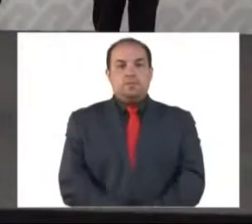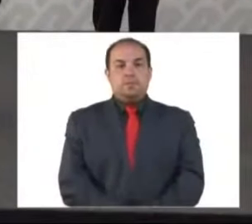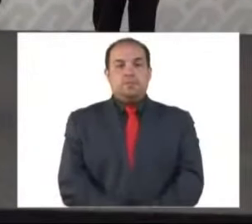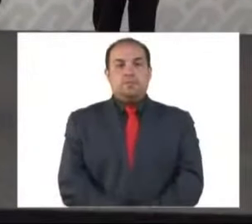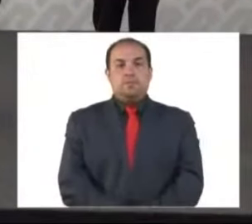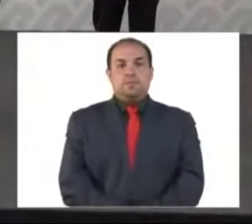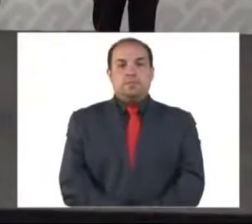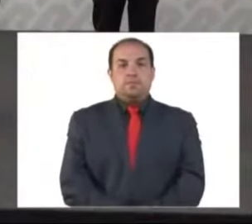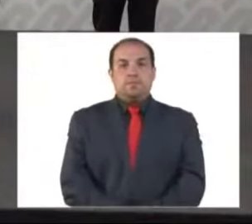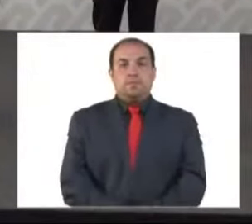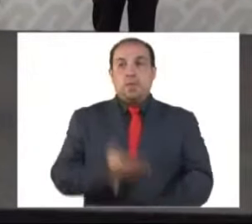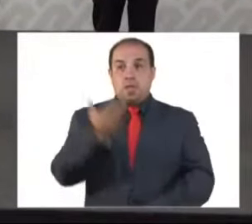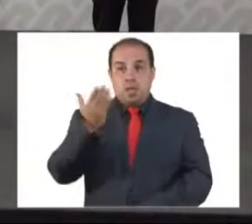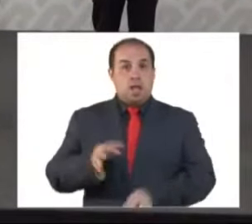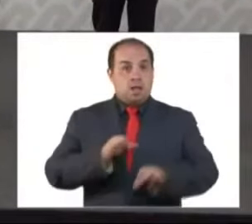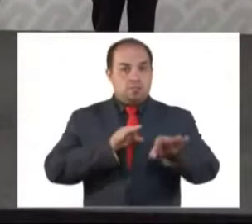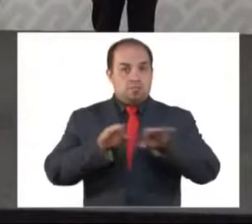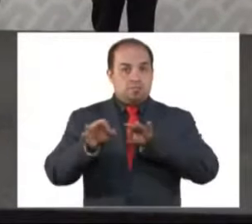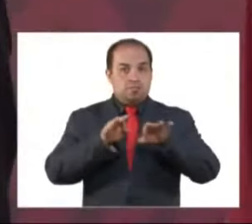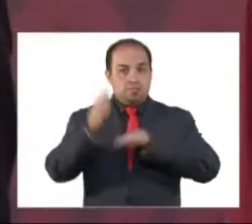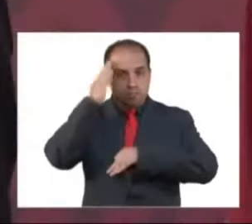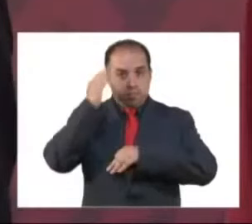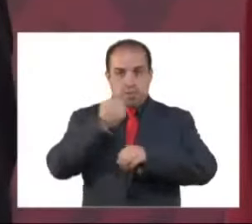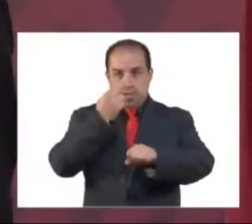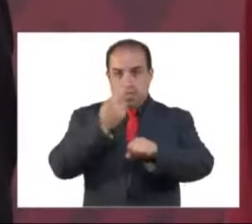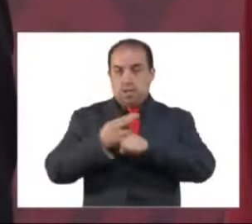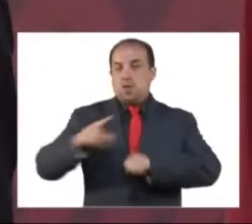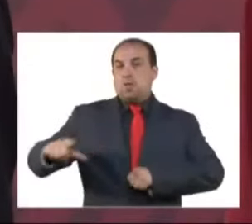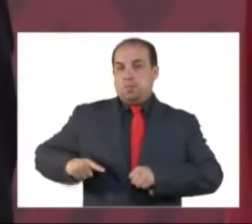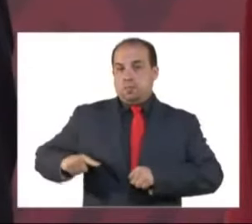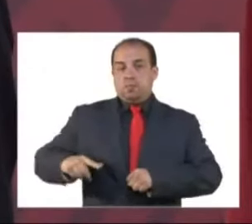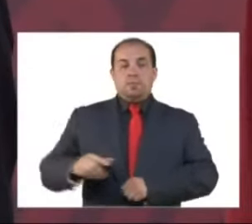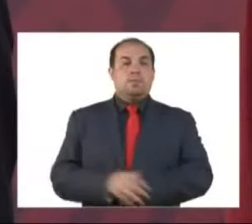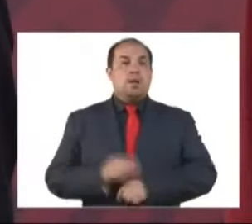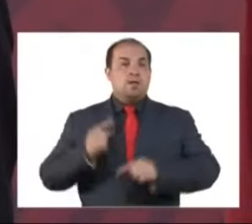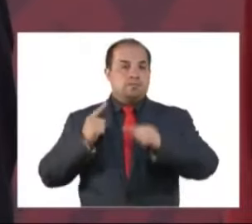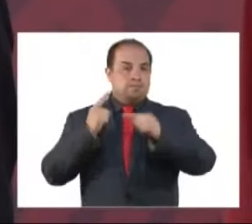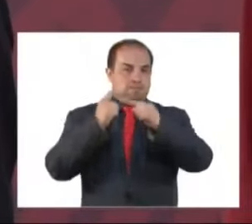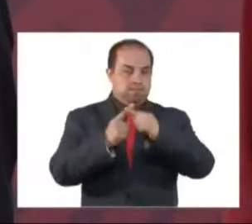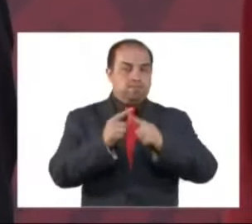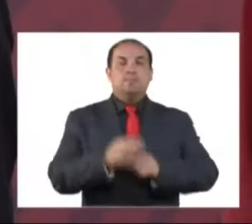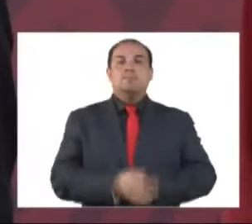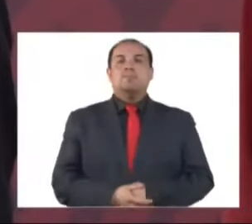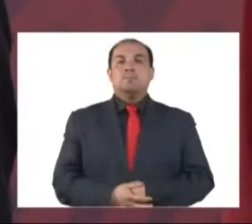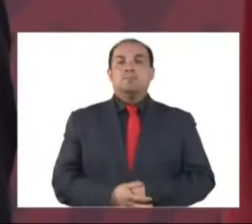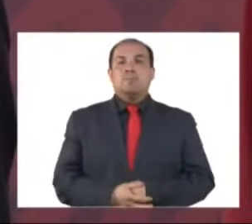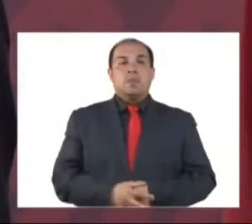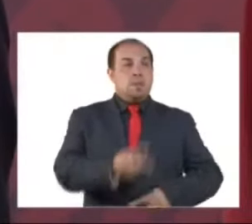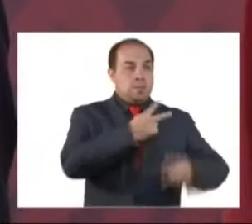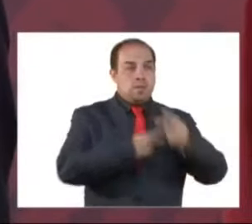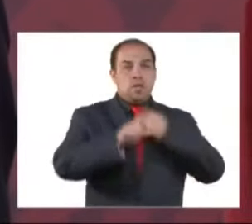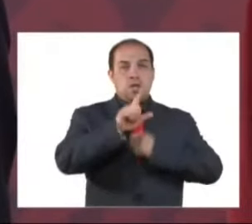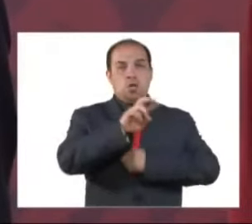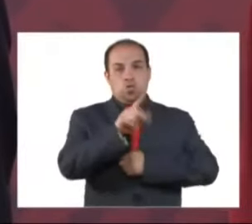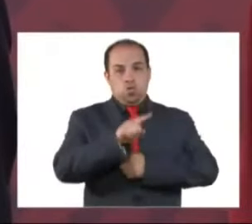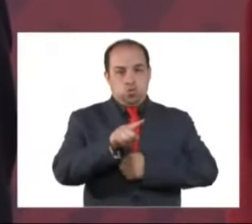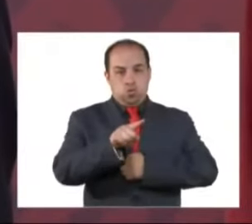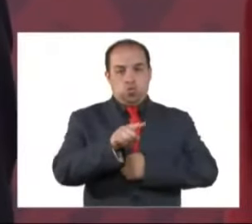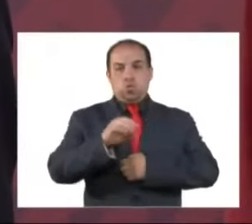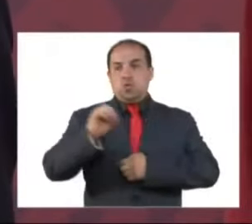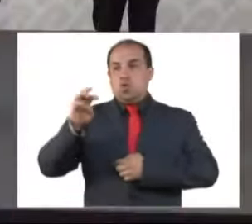ha desempeñado pues su trabajo al frente de la Secretaría de Gobierno están aquí Luz Elena González